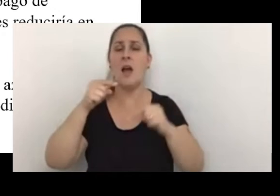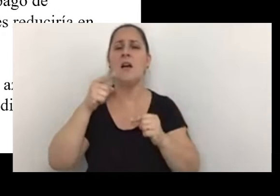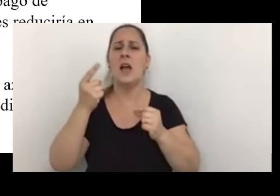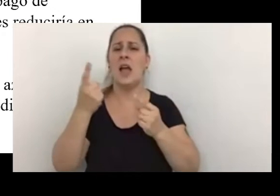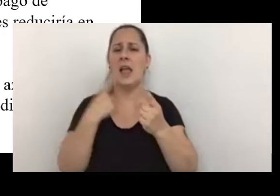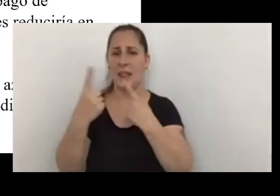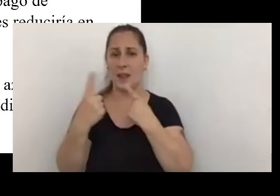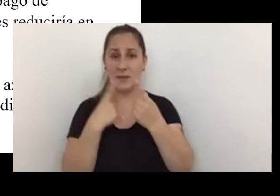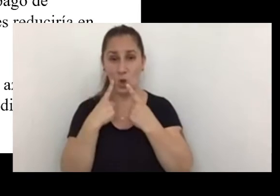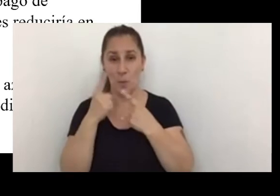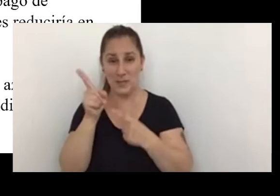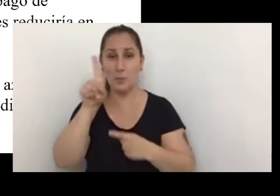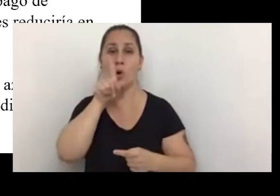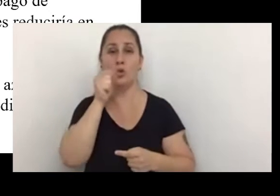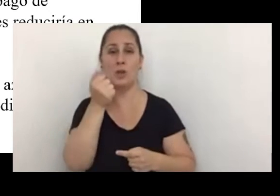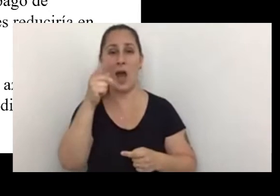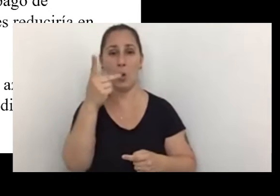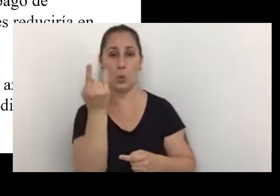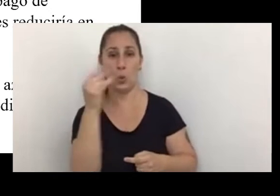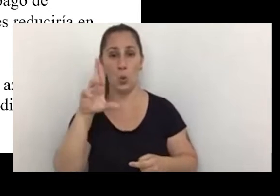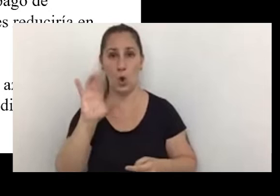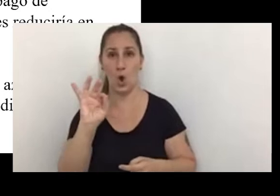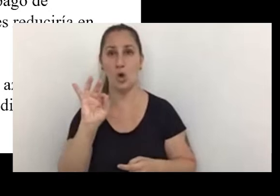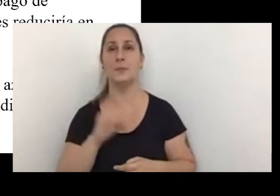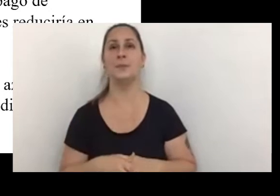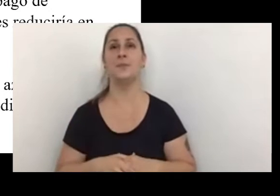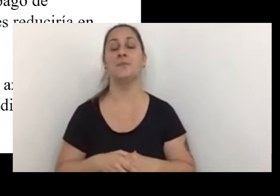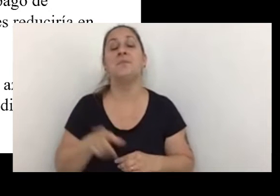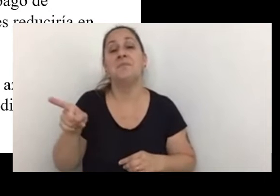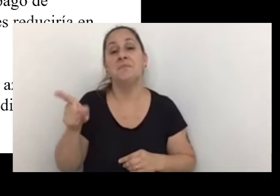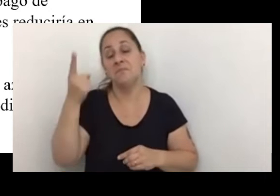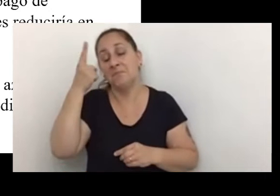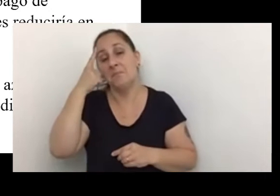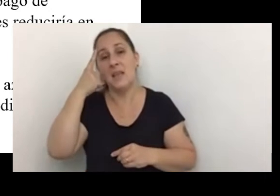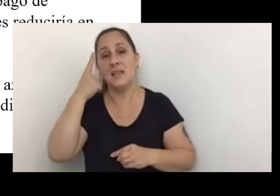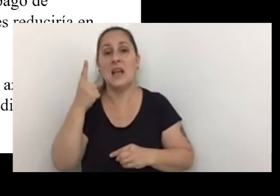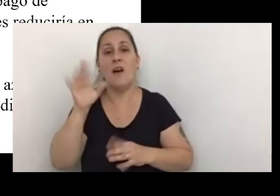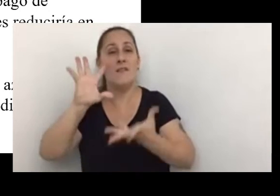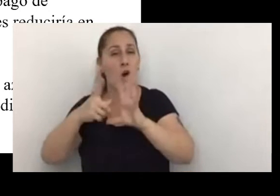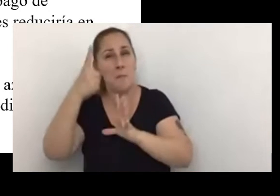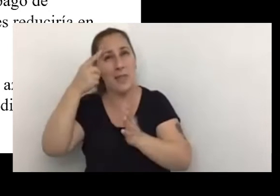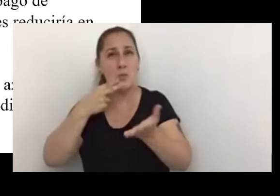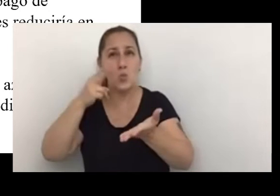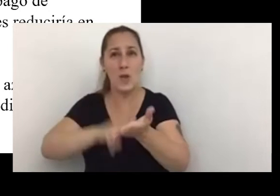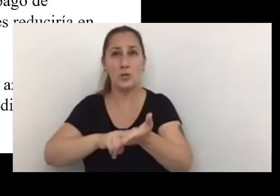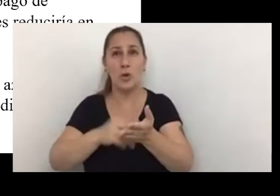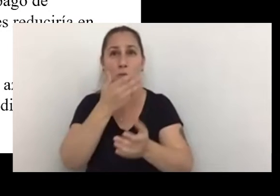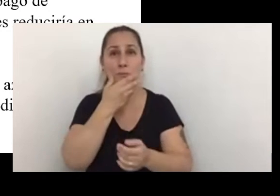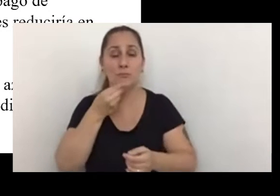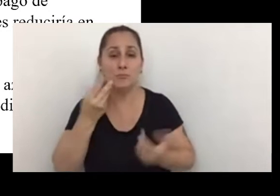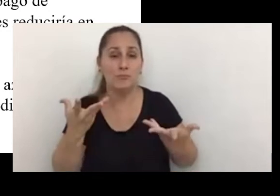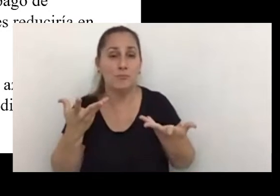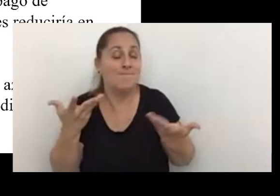este economista japonés que entiende que este criterio impositivo a futuro también